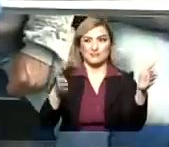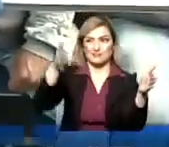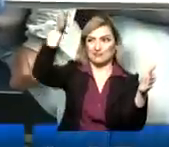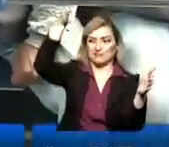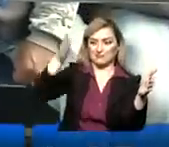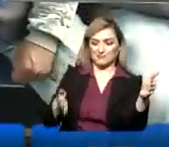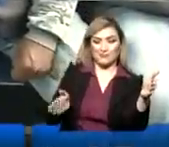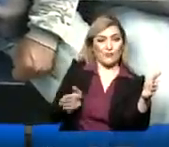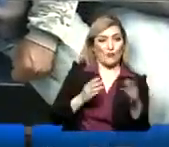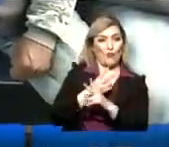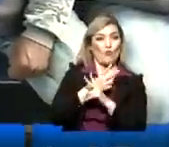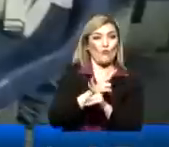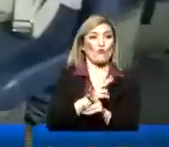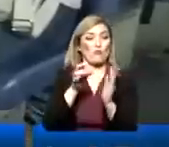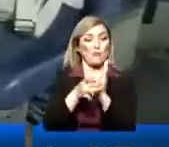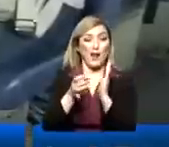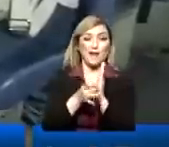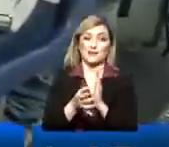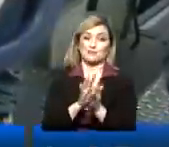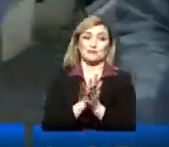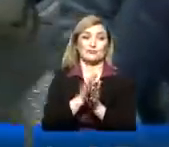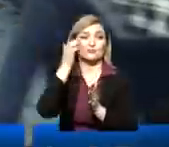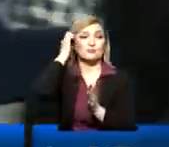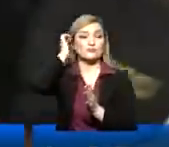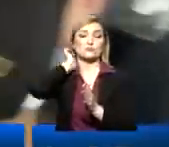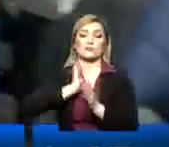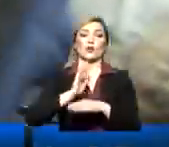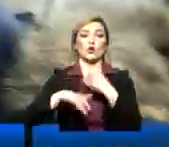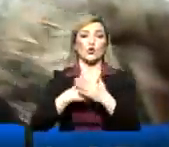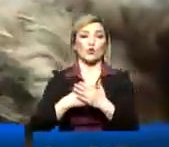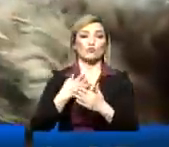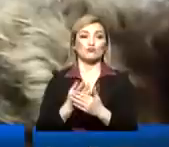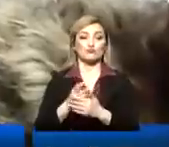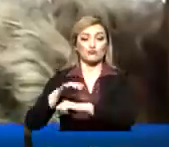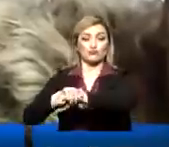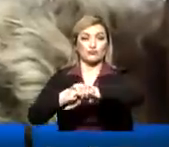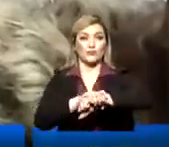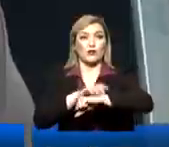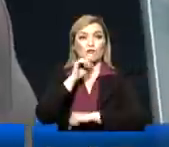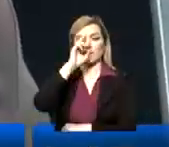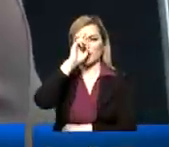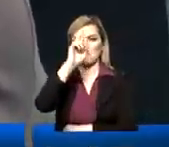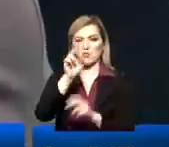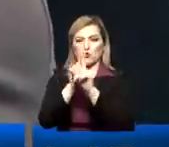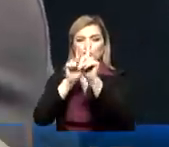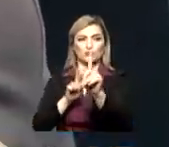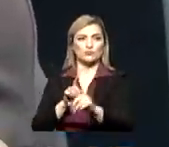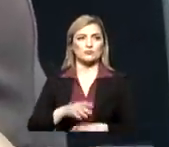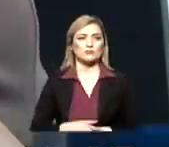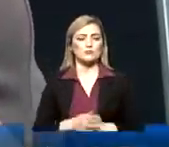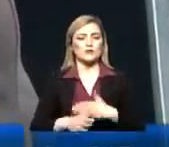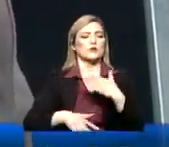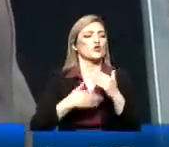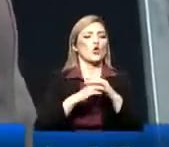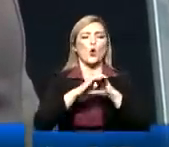y prácticamente todos los que fueron detenidos y respetaron el distanciamiento dentro de la unidad. Aquí en la tarde todas las unidades